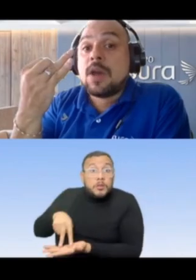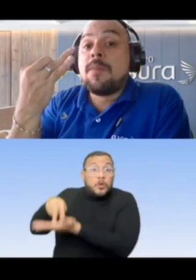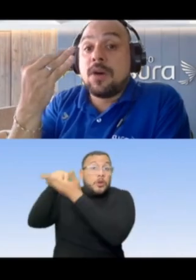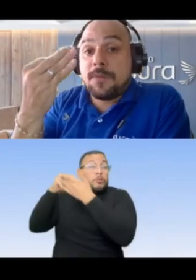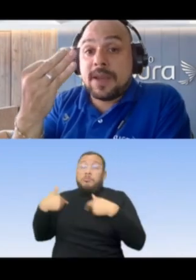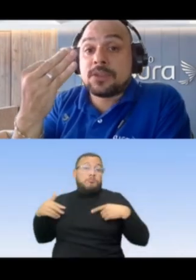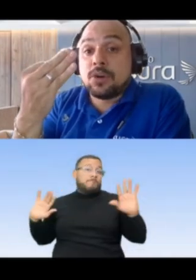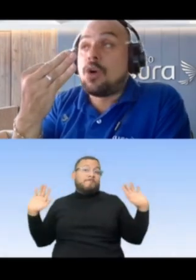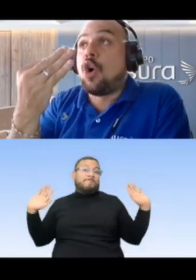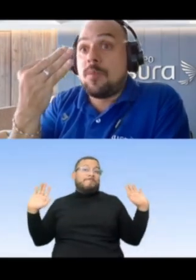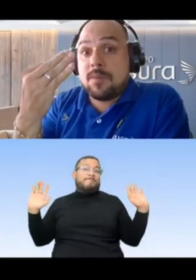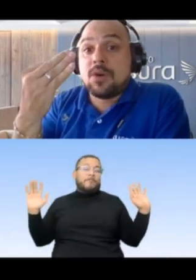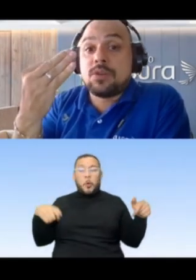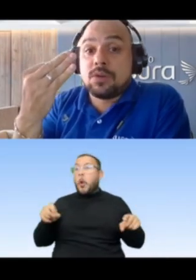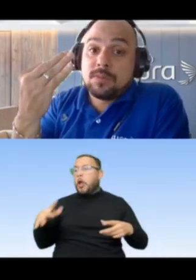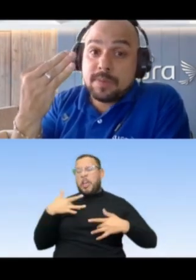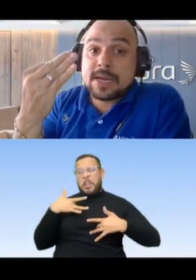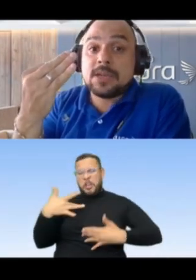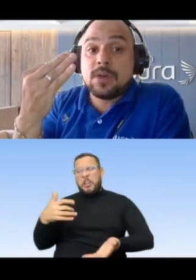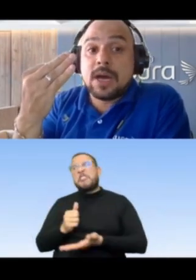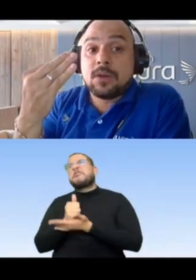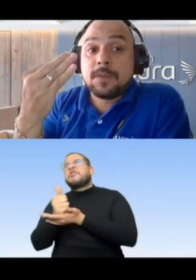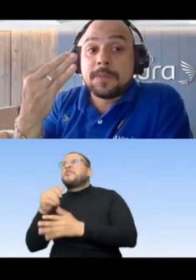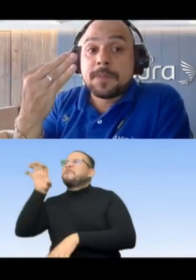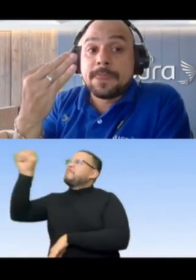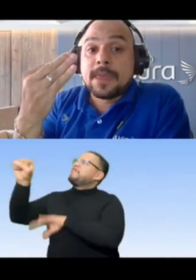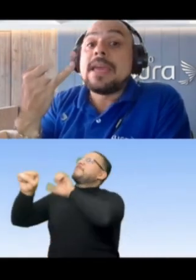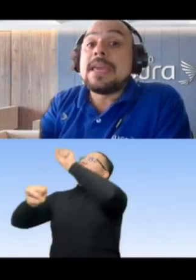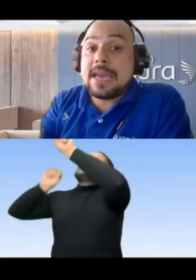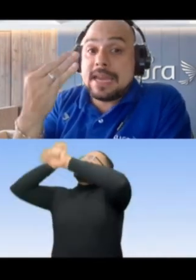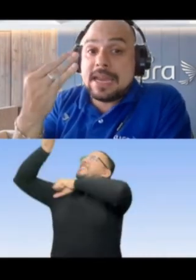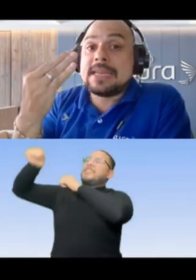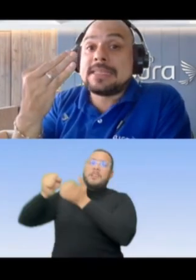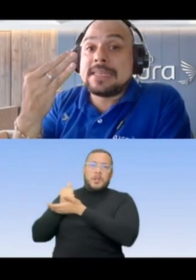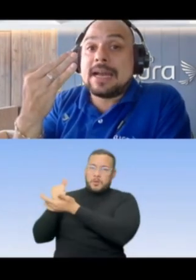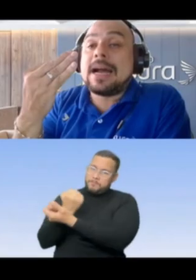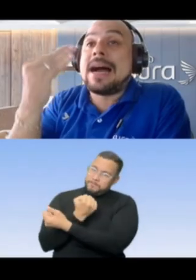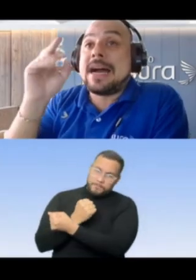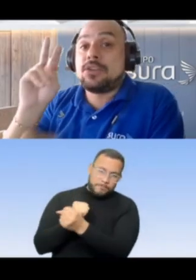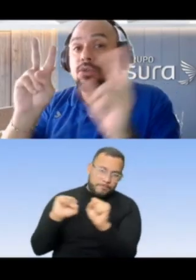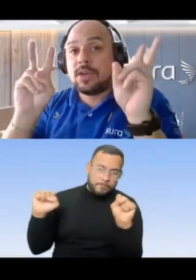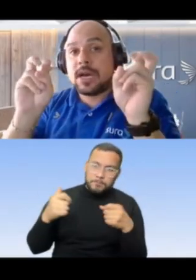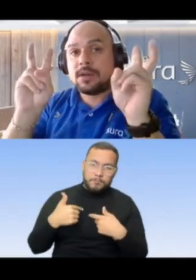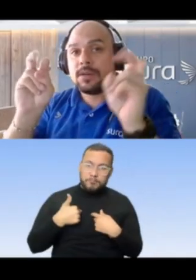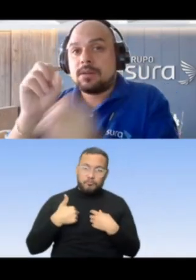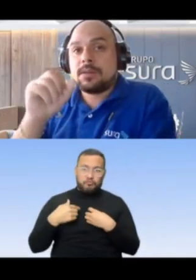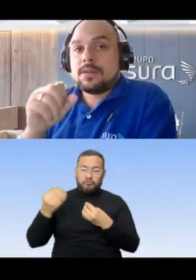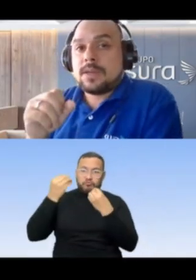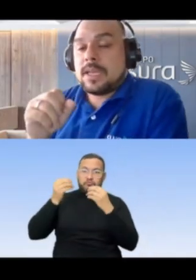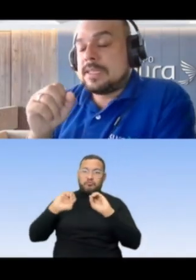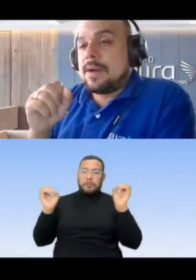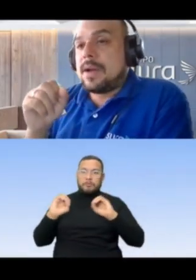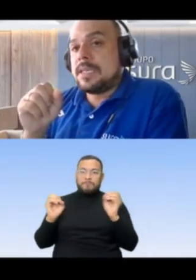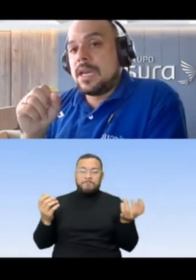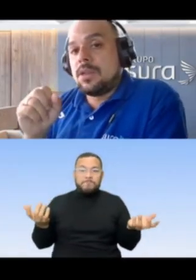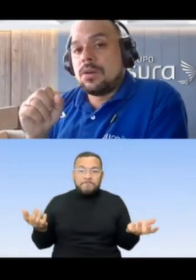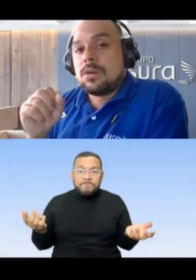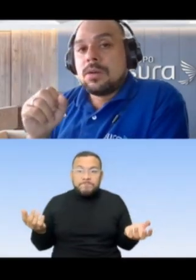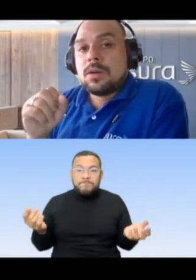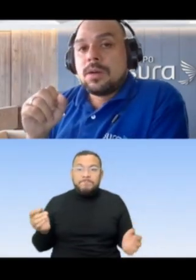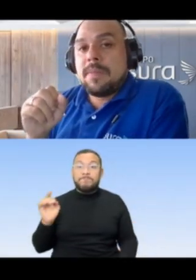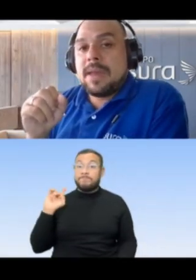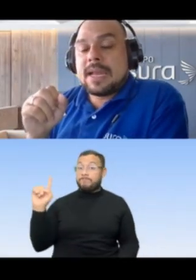aún así, me ofrezco o me monto para ayudarlo. Y en esa ayuda que